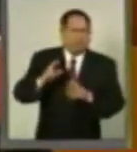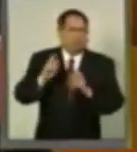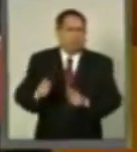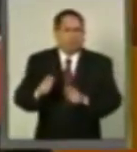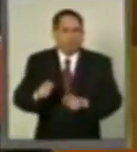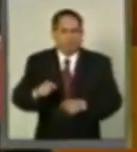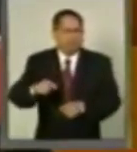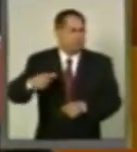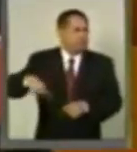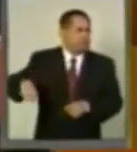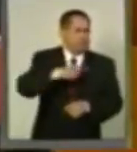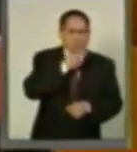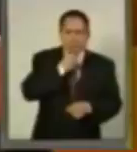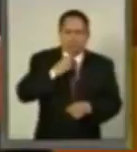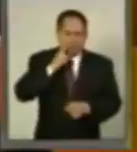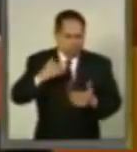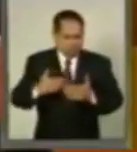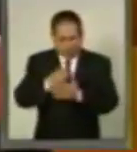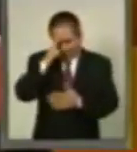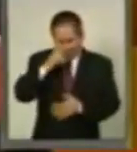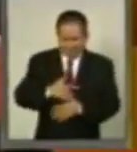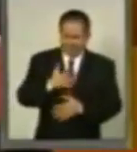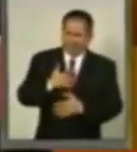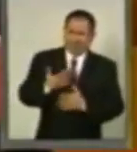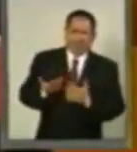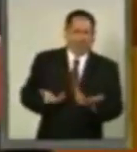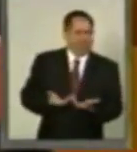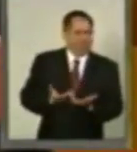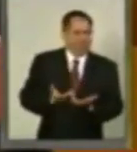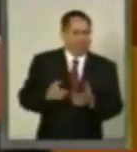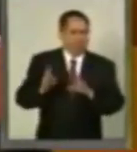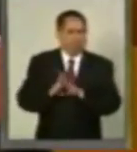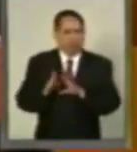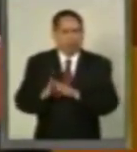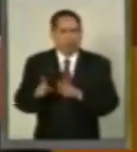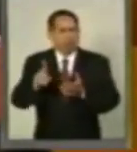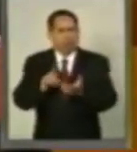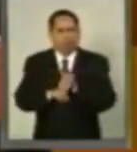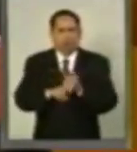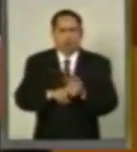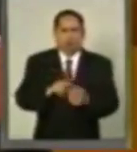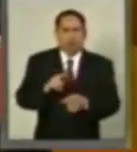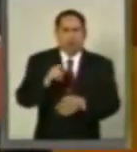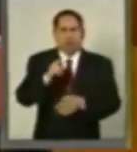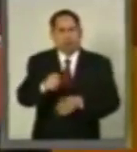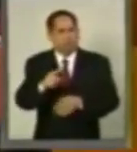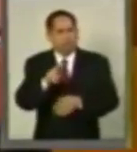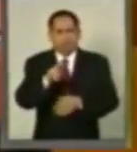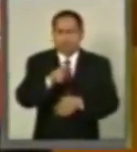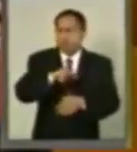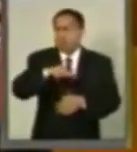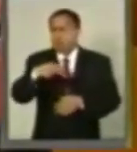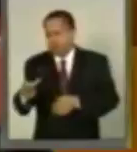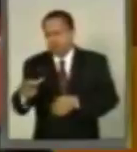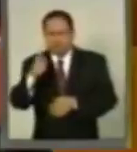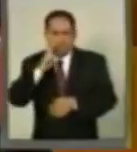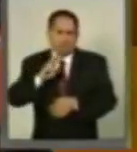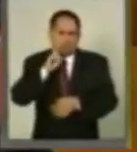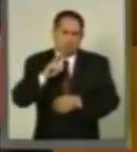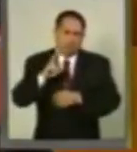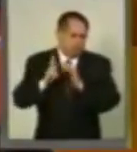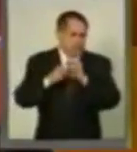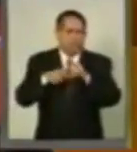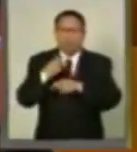las mexicanas y de los mexicanos cuando tomaron la opción de una alternancia y de buscar una